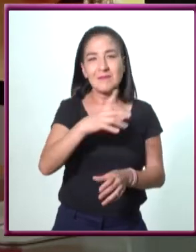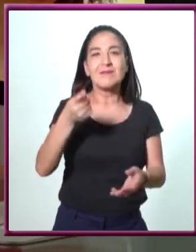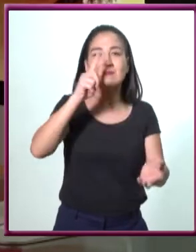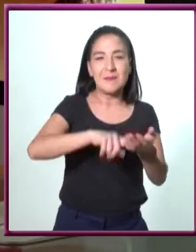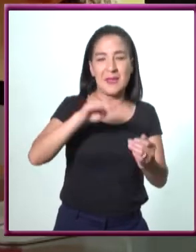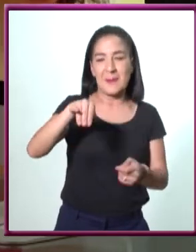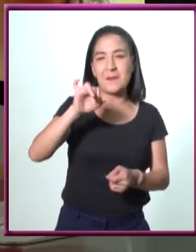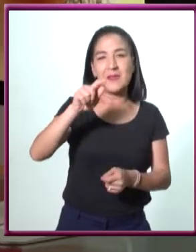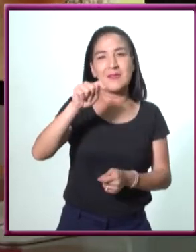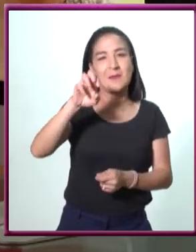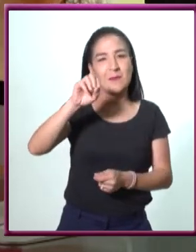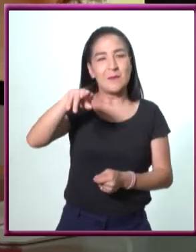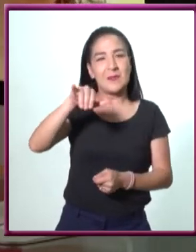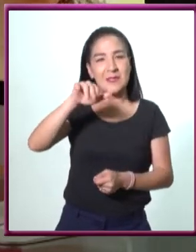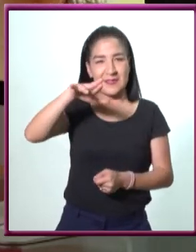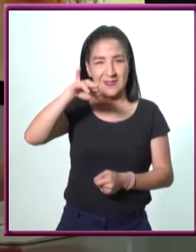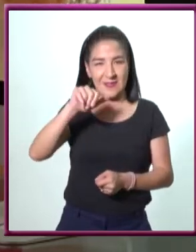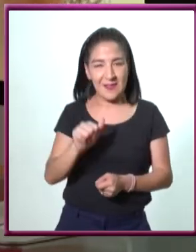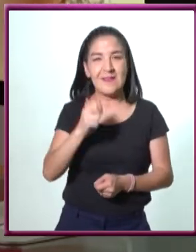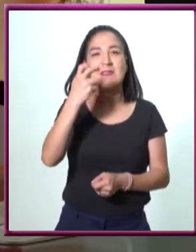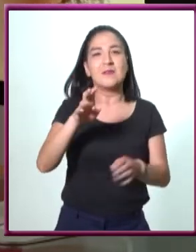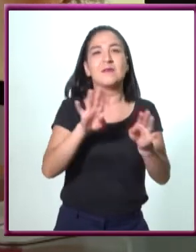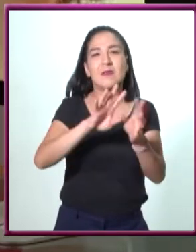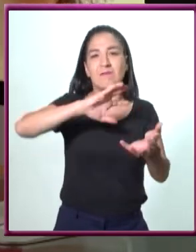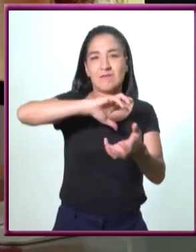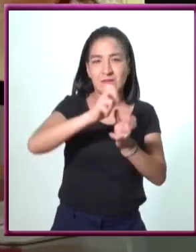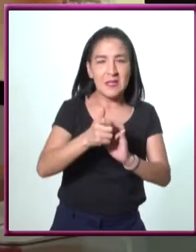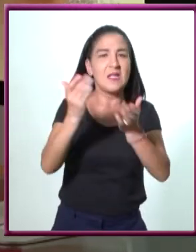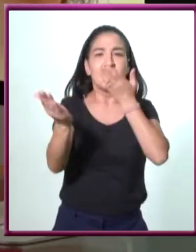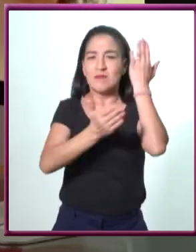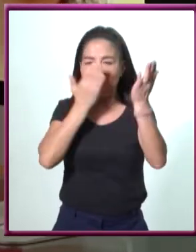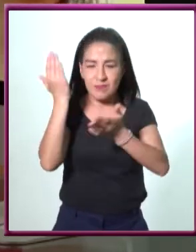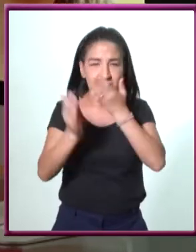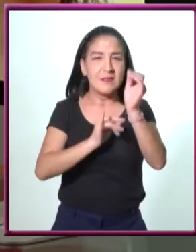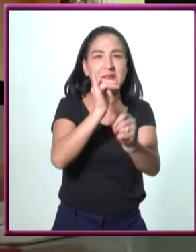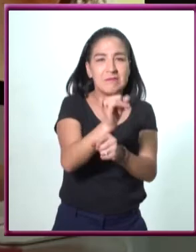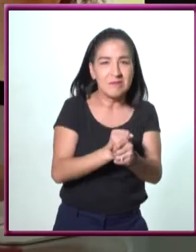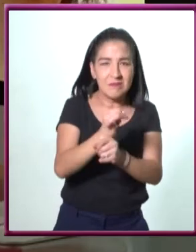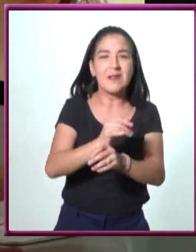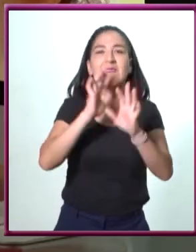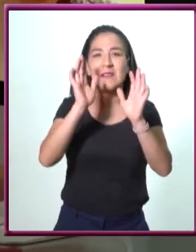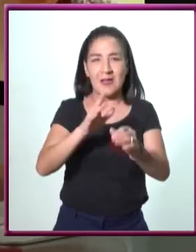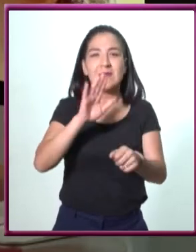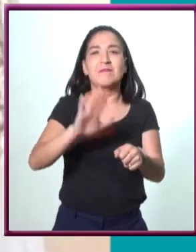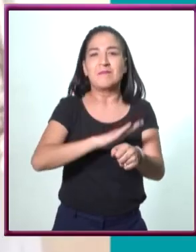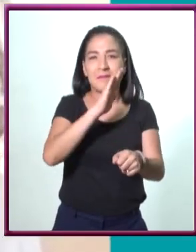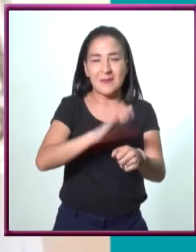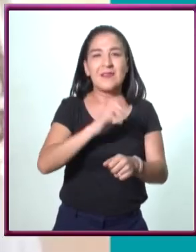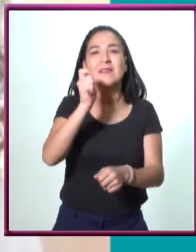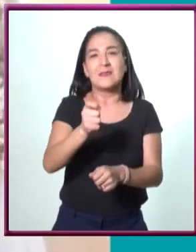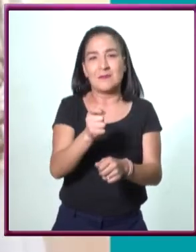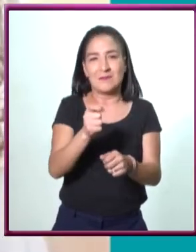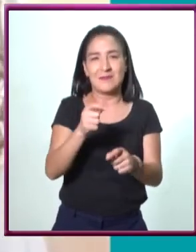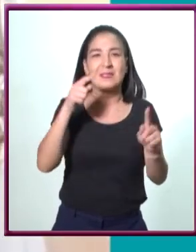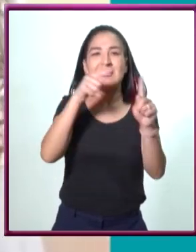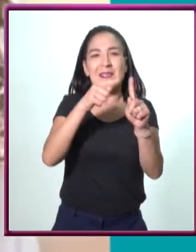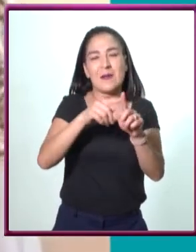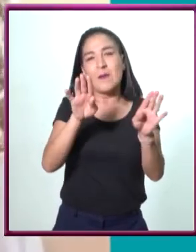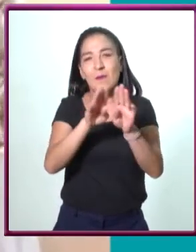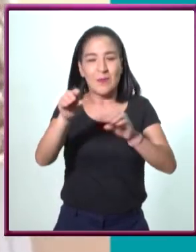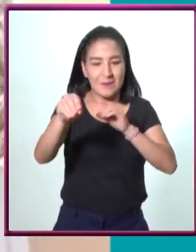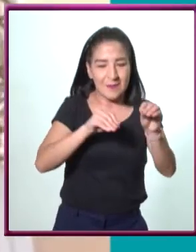el trastorno de la mitomanía. Es un trastorno estudiado y comprobado. De hecho, parece que obedece